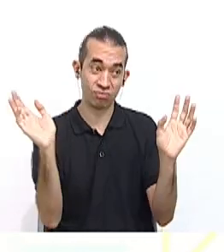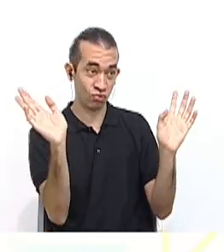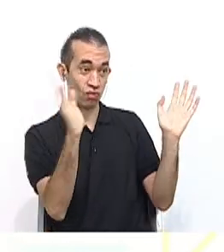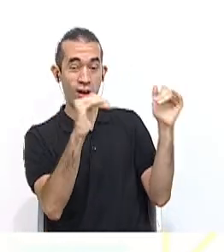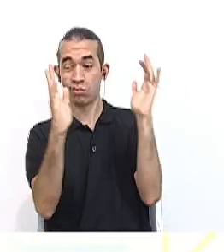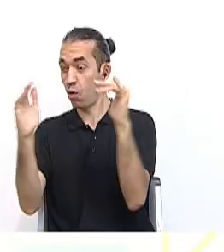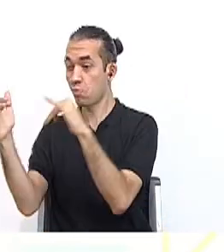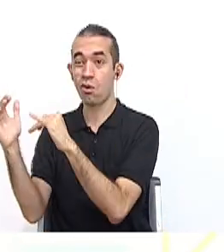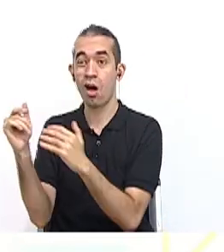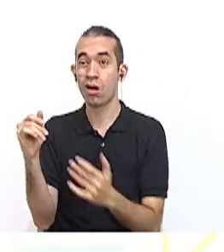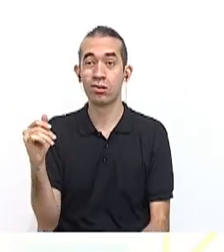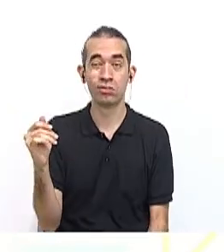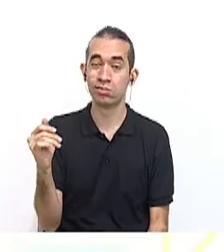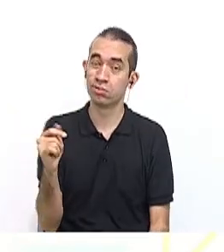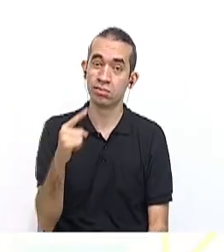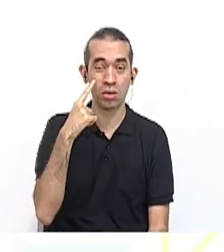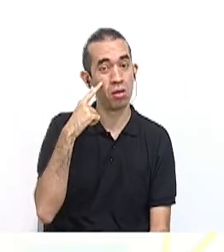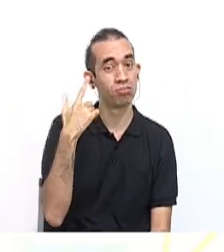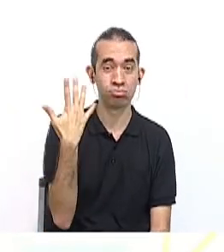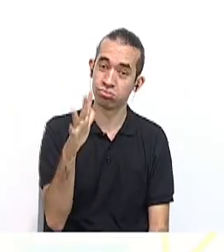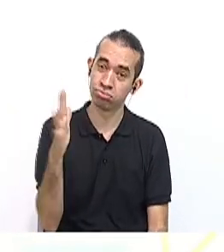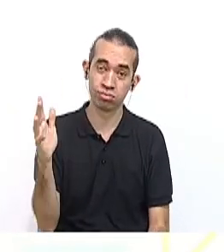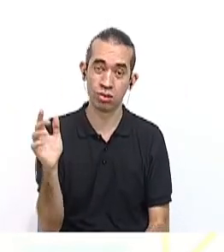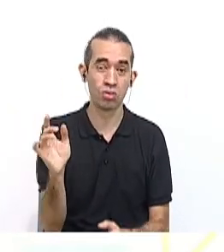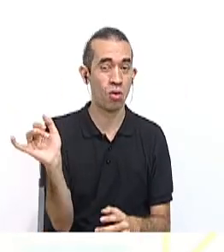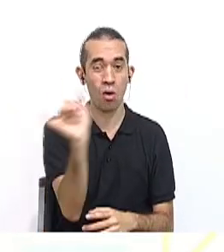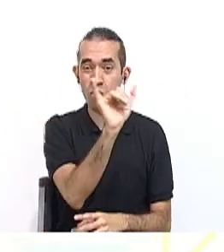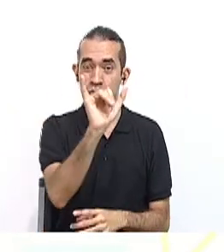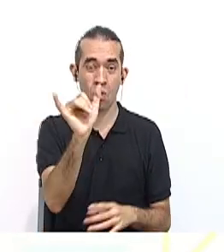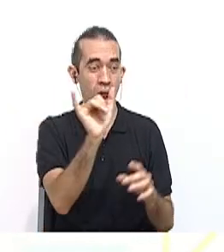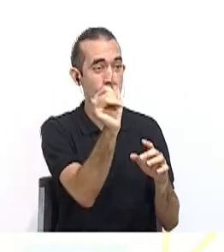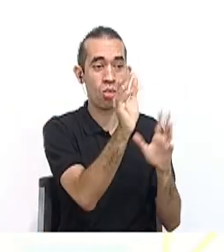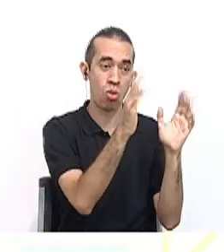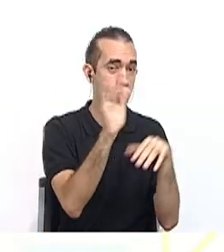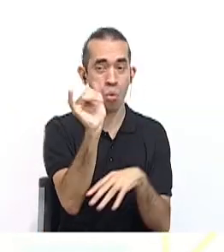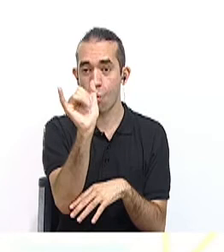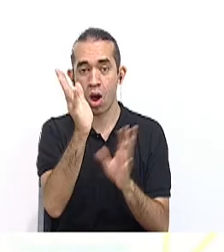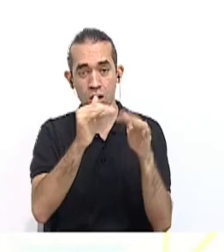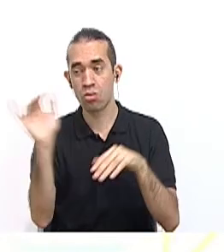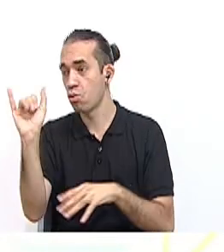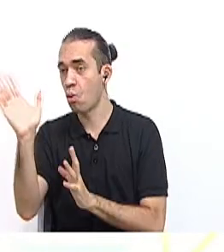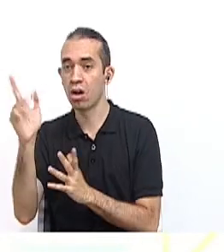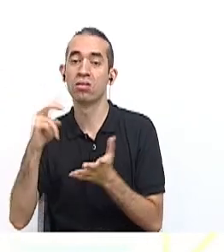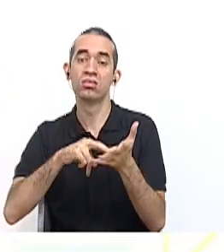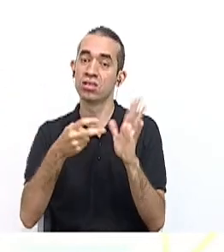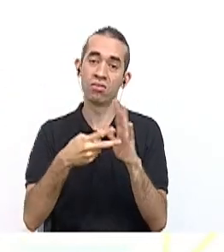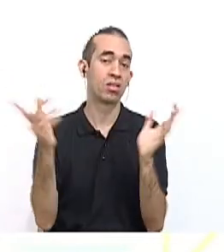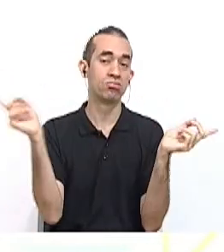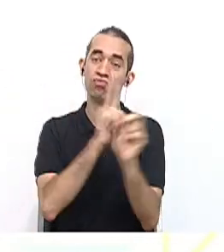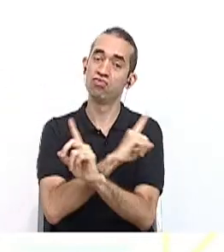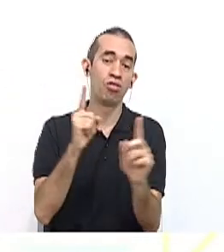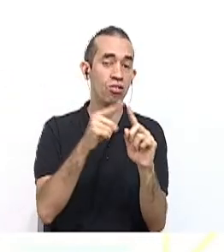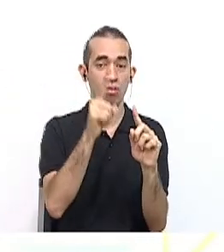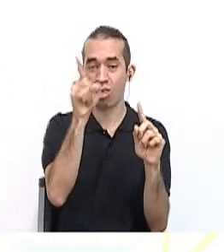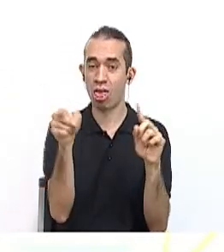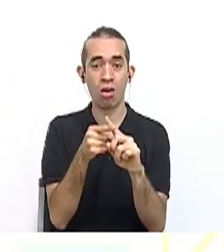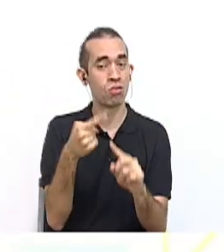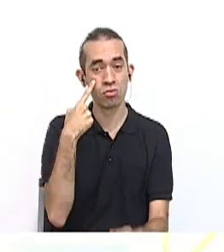los casos la razón fue la misma, por lo que deducimos que ellos no son